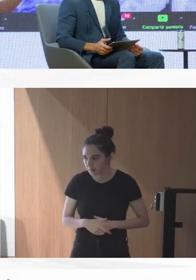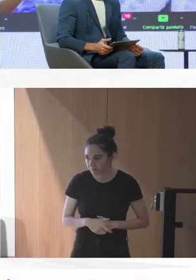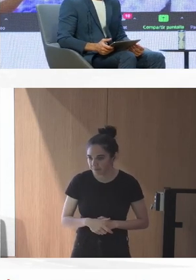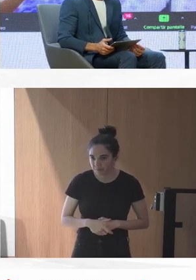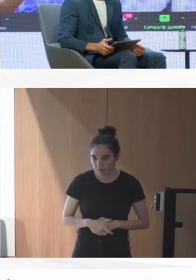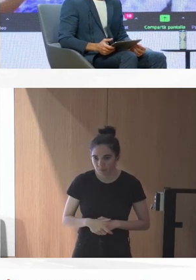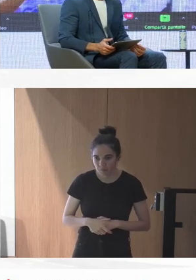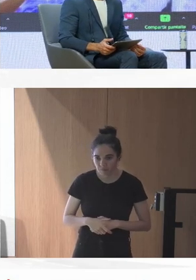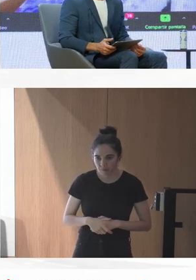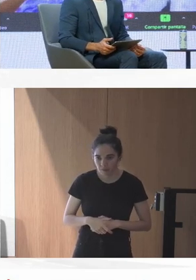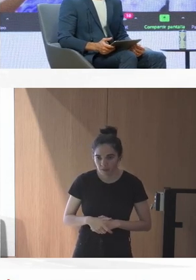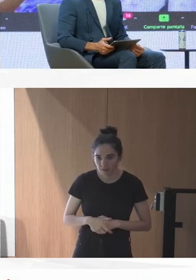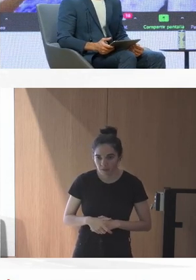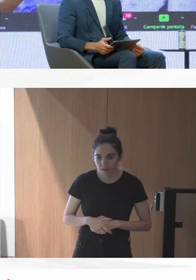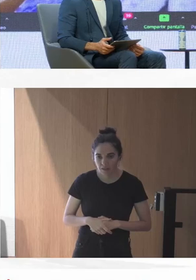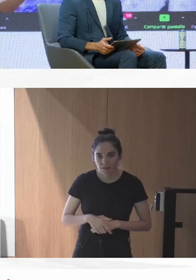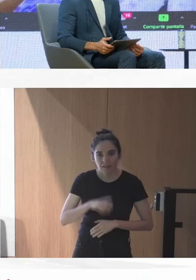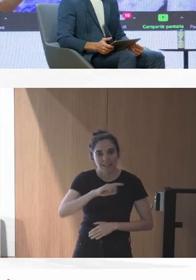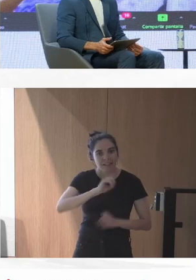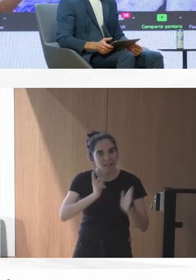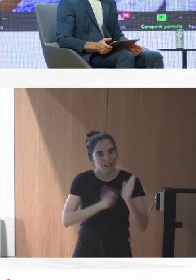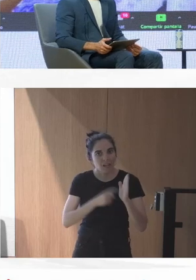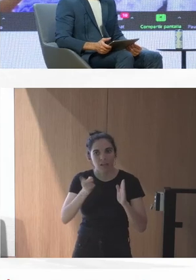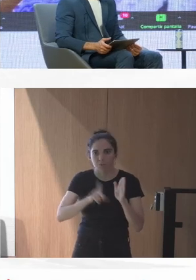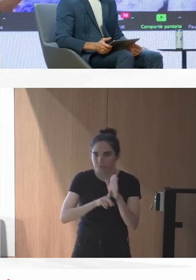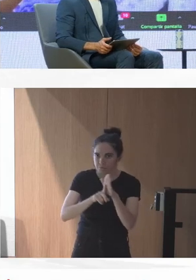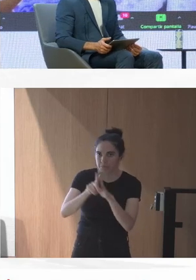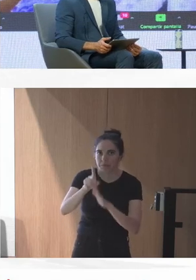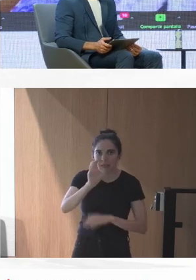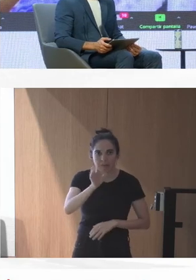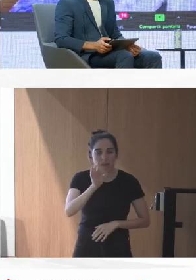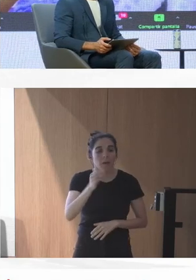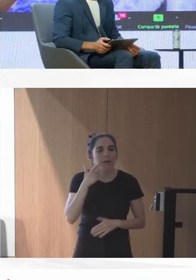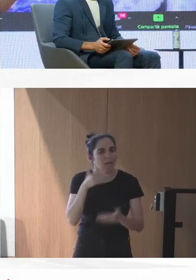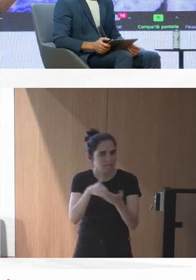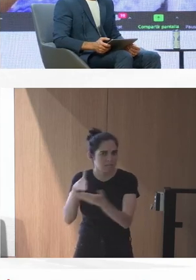Y la legislación también ha avanzado, pero sigue habiendo algunos obstáculos